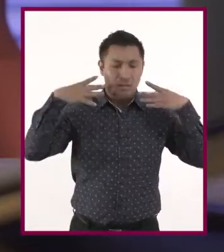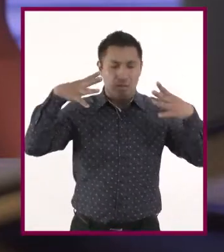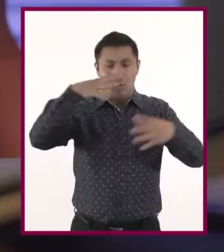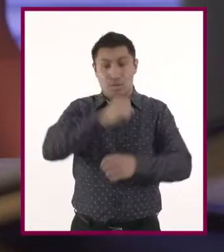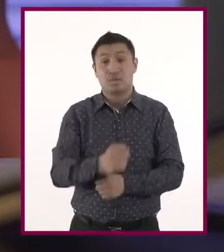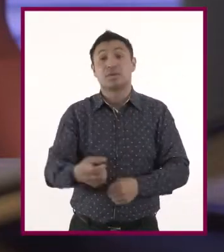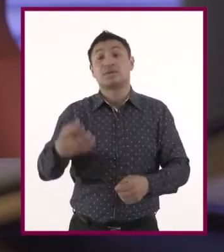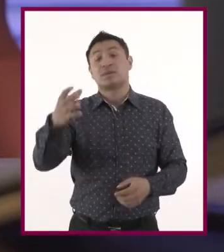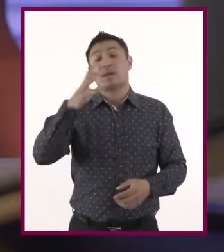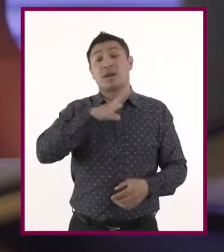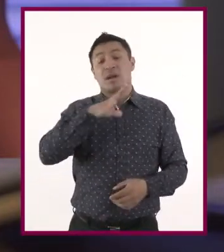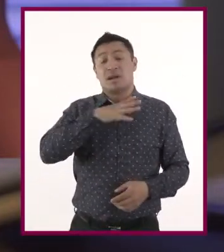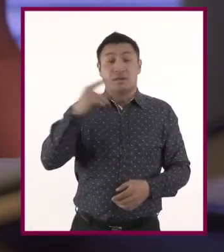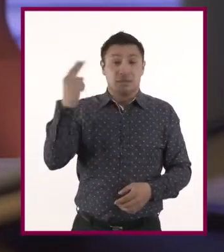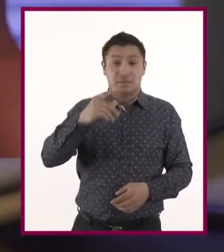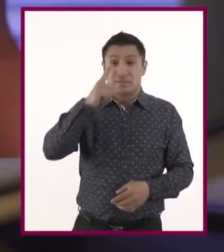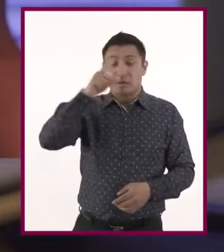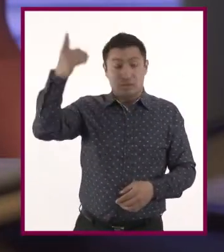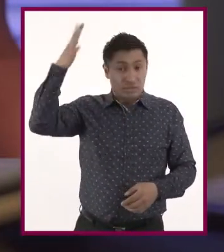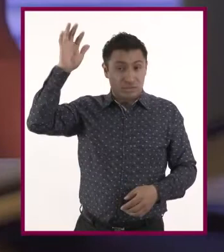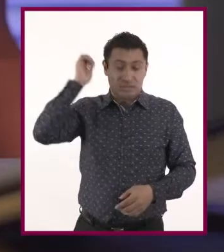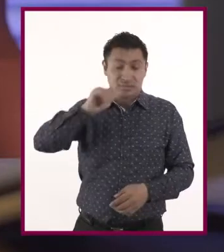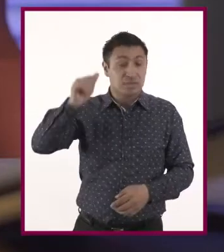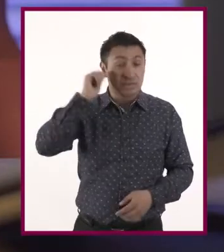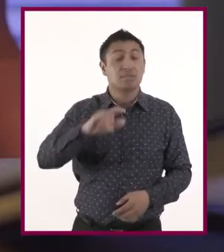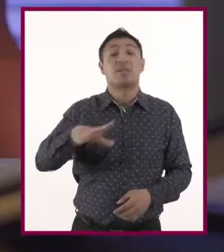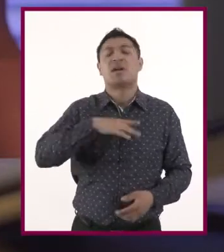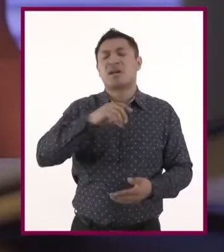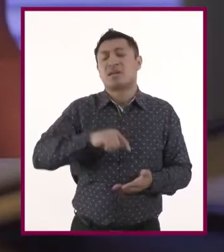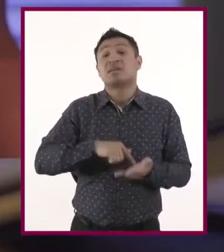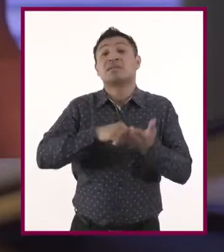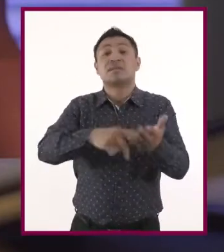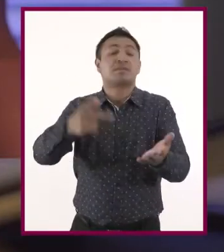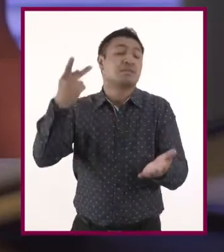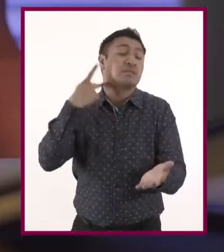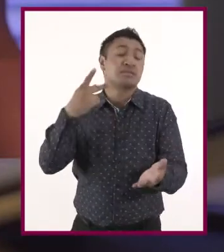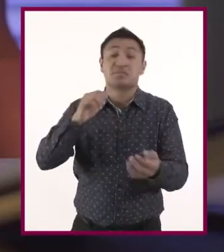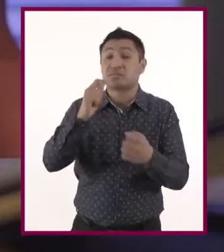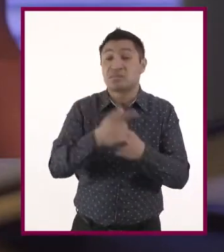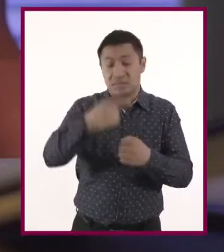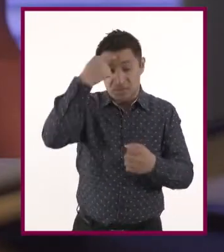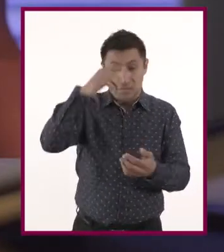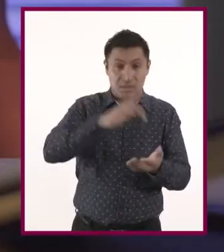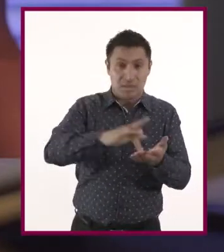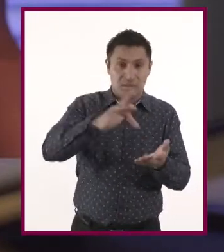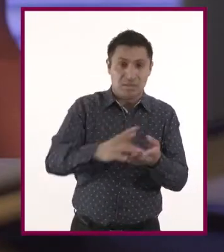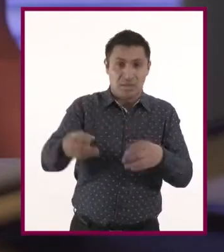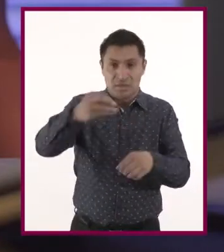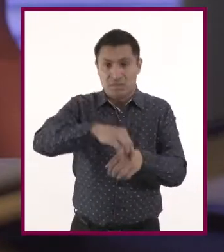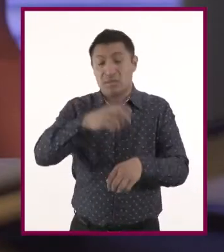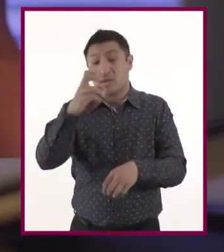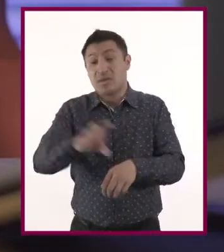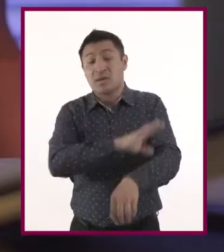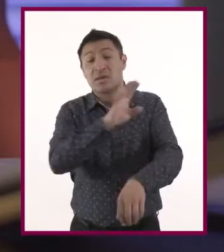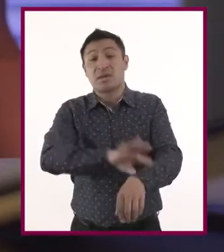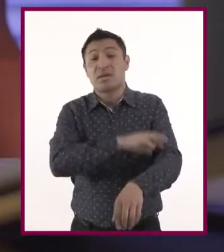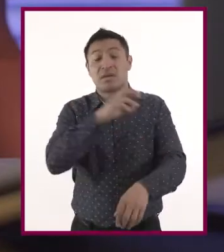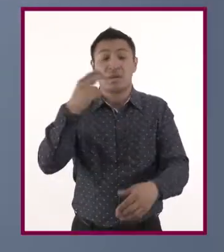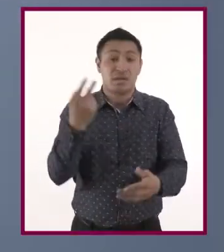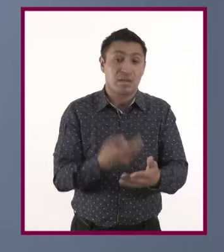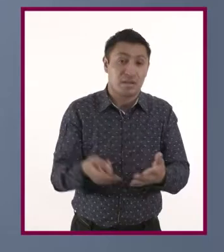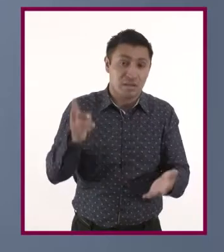y se dispone de luz solar todo el tiempo. ¿Existe alguna iniciativa o política para apoyar la implementación de estas energías renovables en las